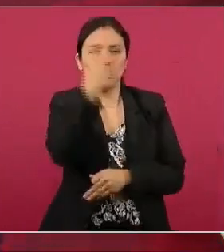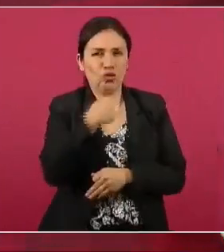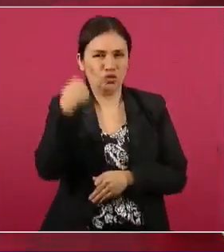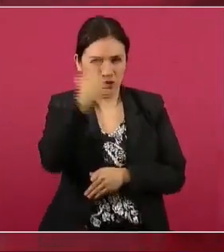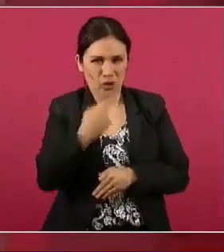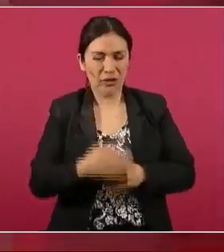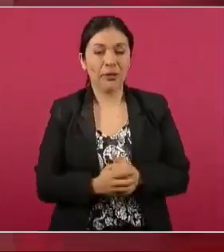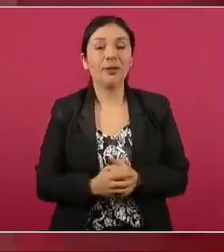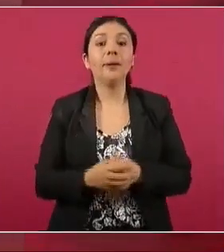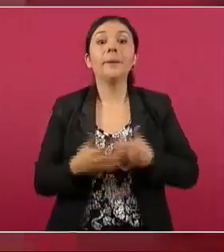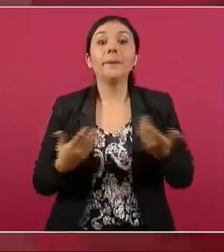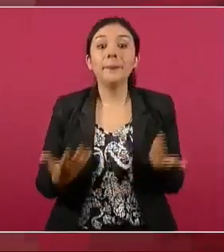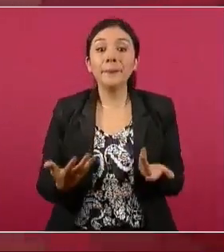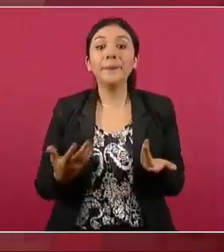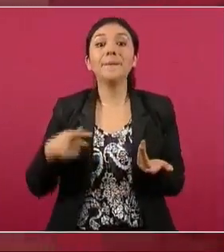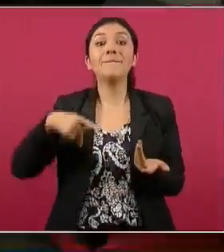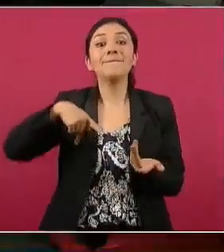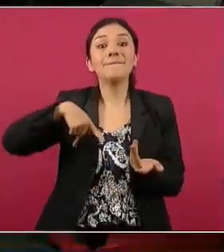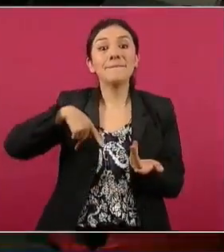Pero nos